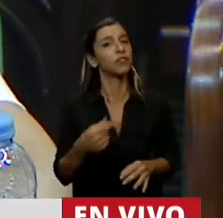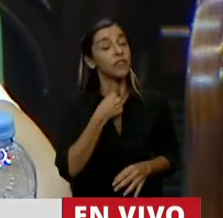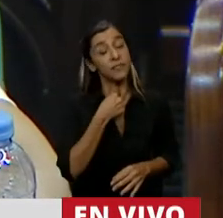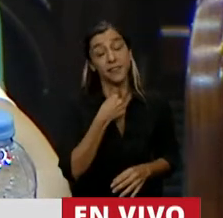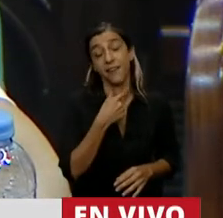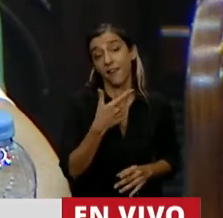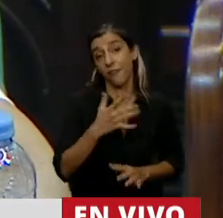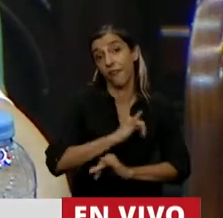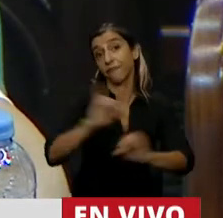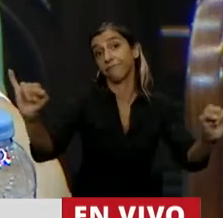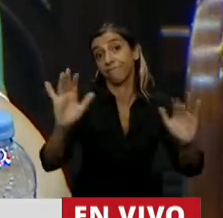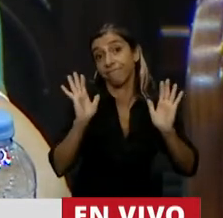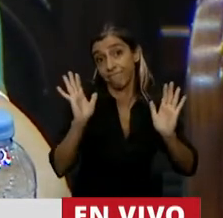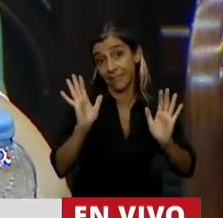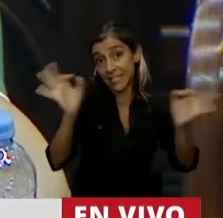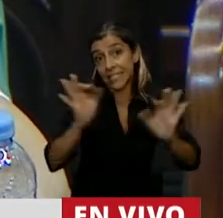tratamiento.